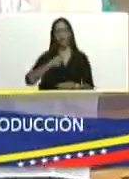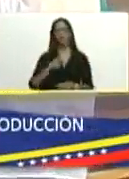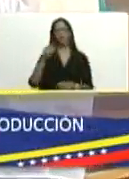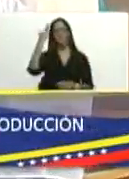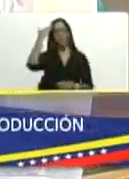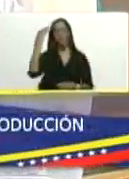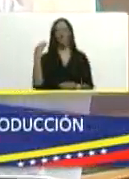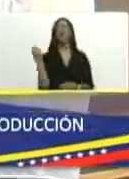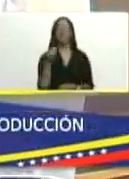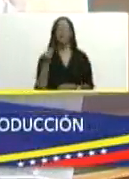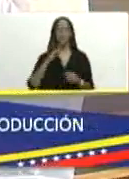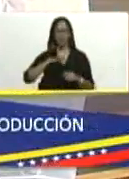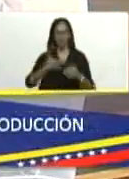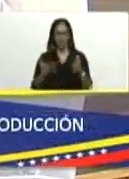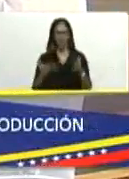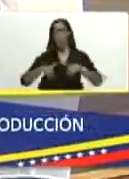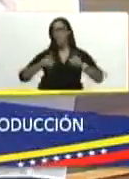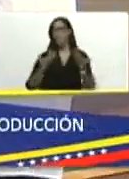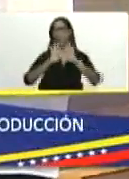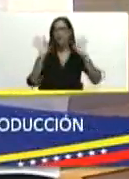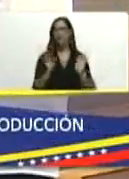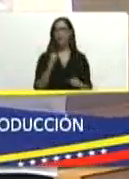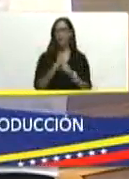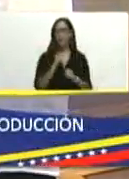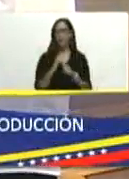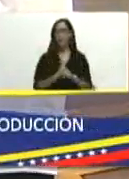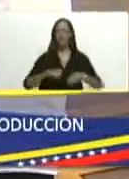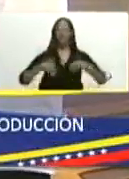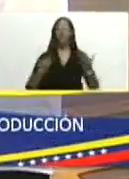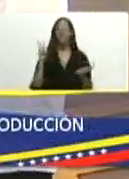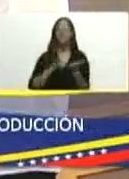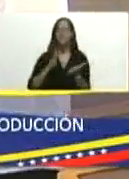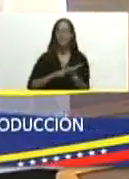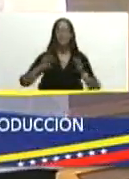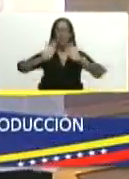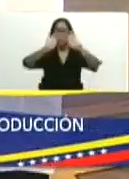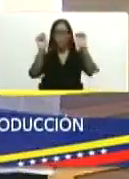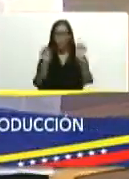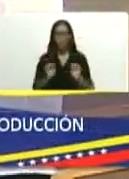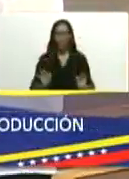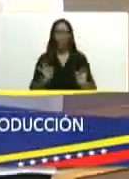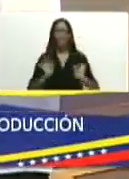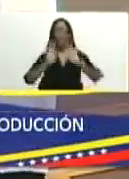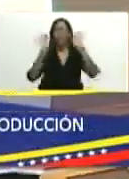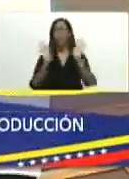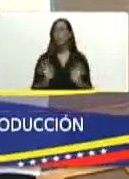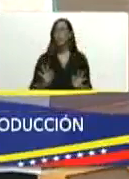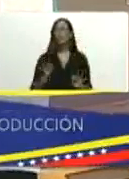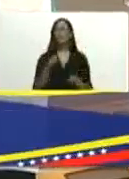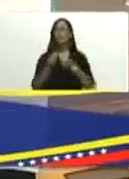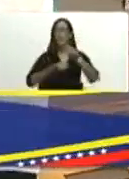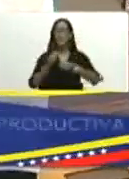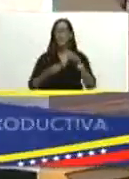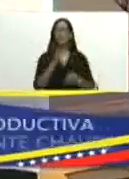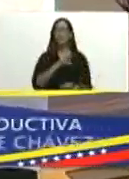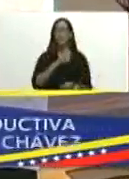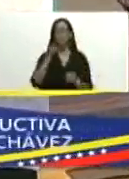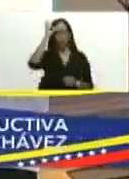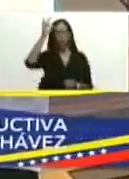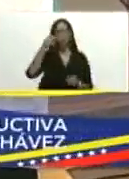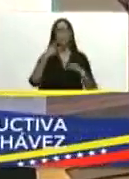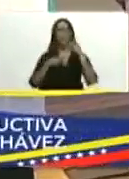Cuál es el método de trabajo Cuál es el verdadero modelo de gestión socialista de los consejos productivos